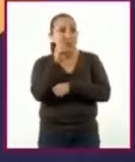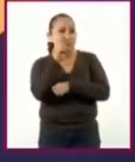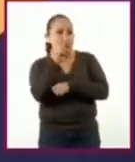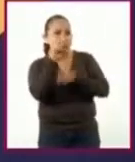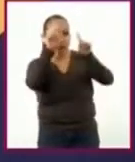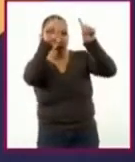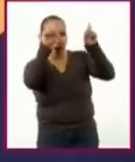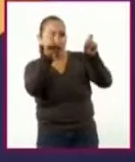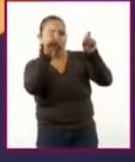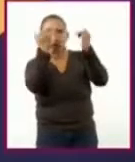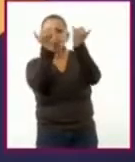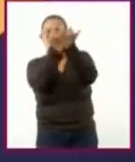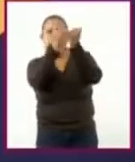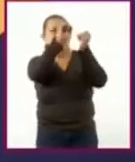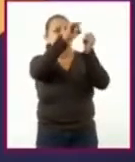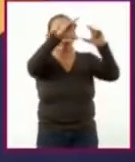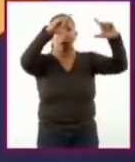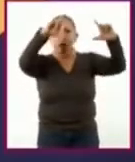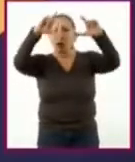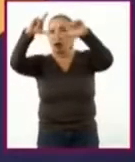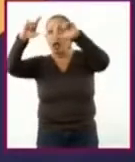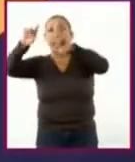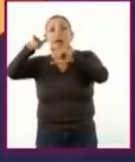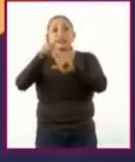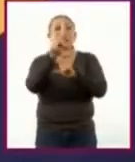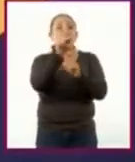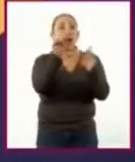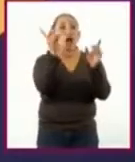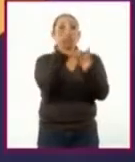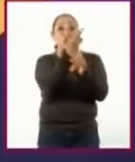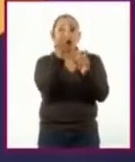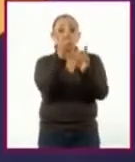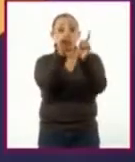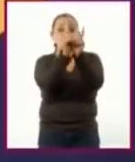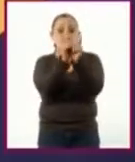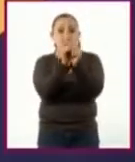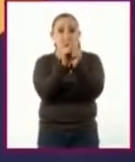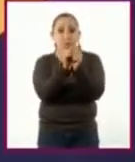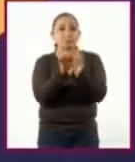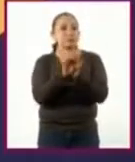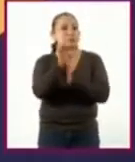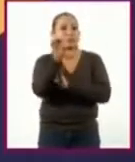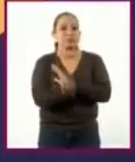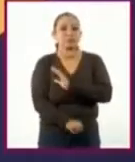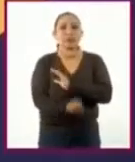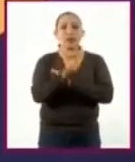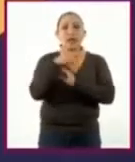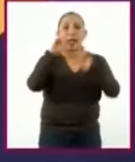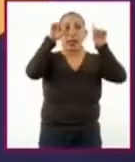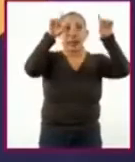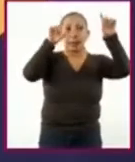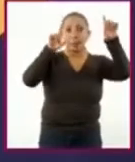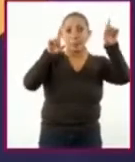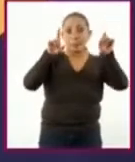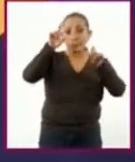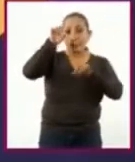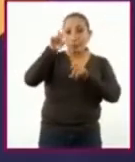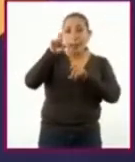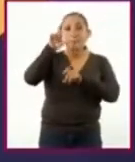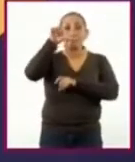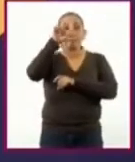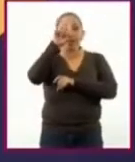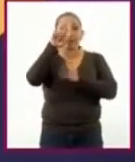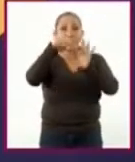agrupación contiguos, se traduce como el producto de ambas agrupaciones. Por ejemplo, se abre paréntesis,